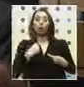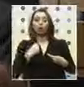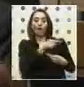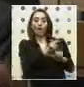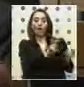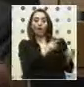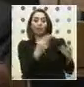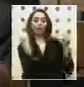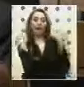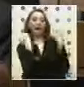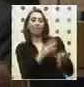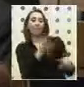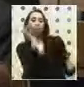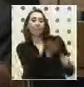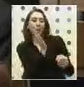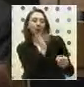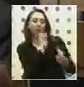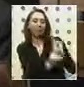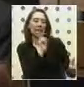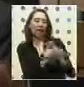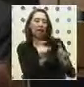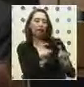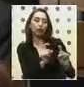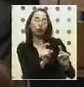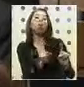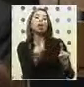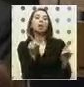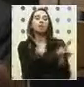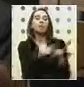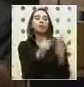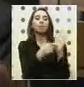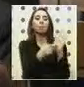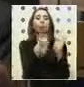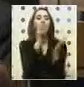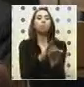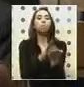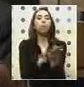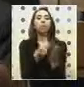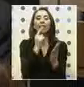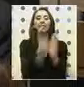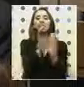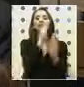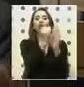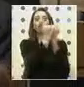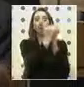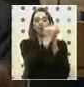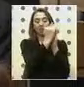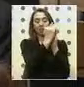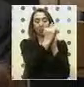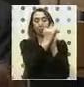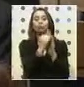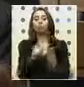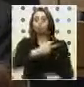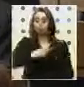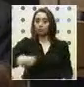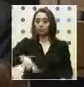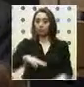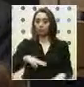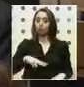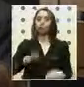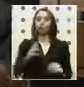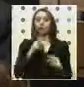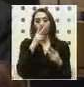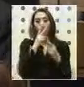o maltratado con las mismas exigencias de pruebas indicadas en el artículo anterior. Es tarea nuestra entonces